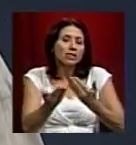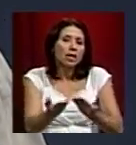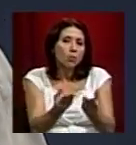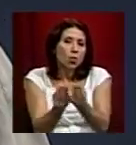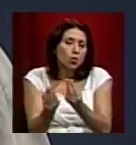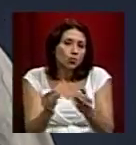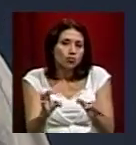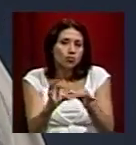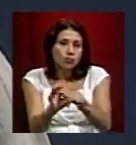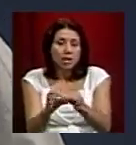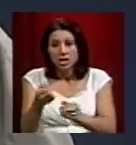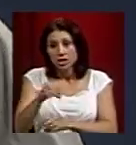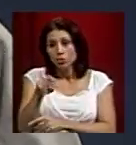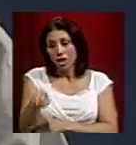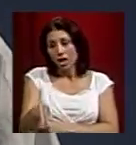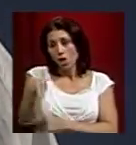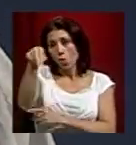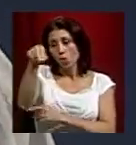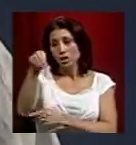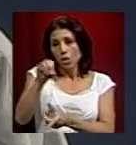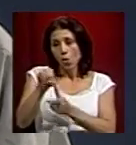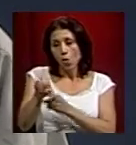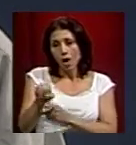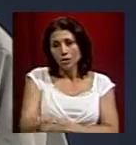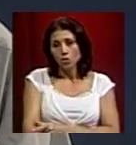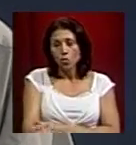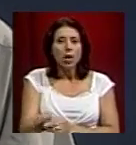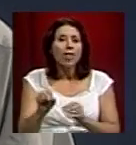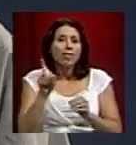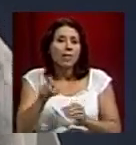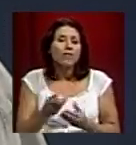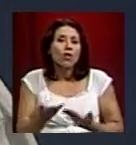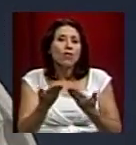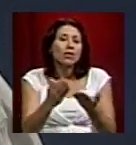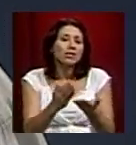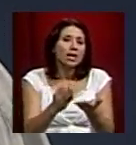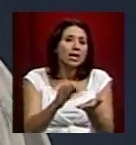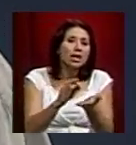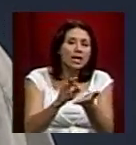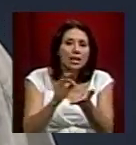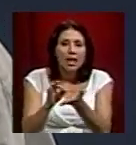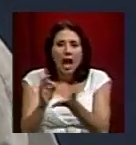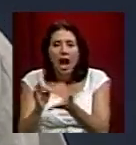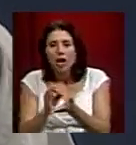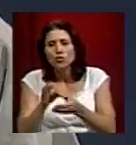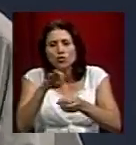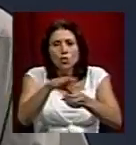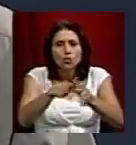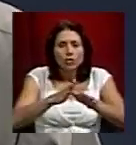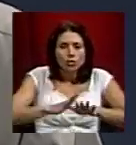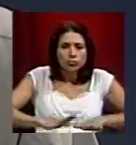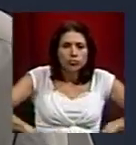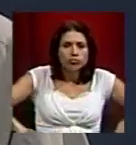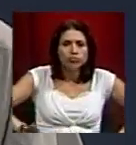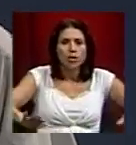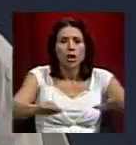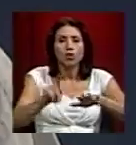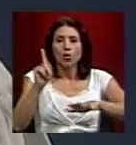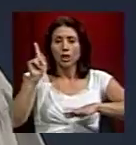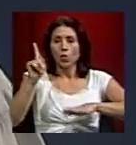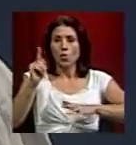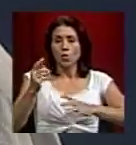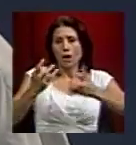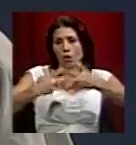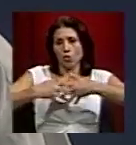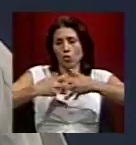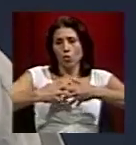sur, pues tenés que ofrecer granos probablemente producidos en grandes extensiones, donde una cosechadora de maíz en